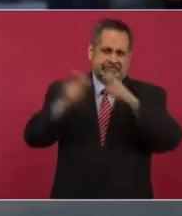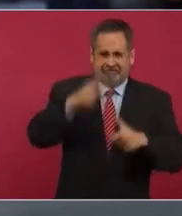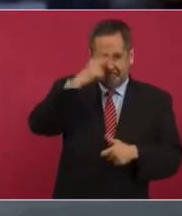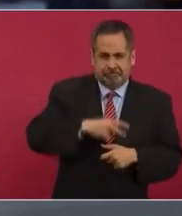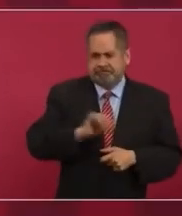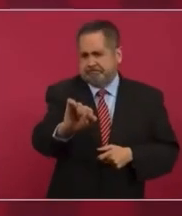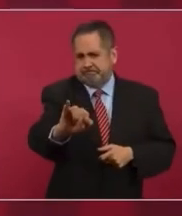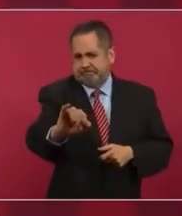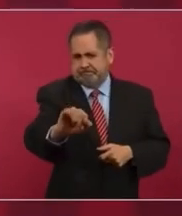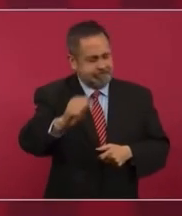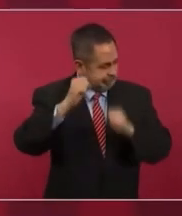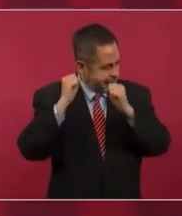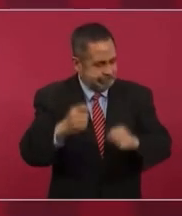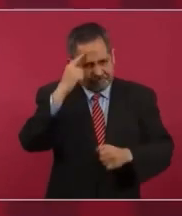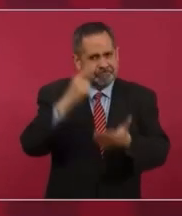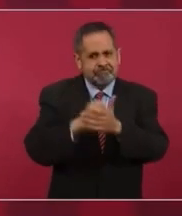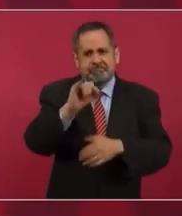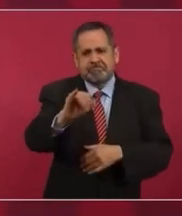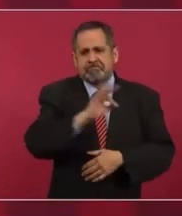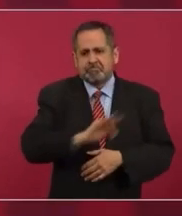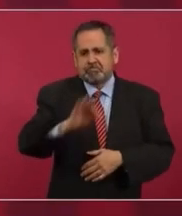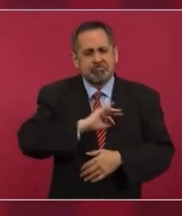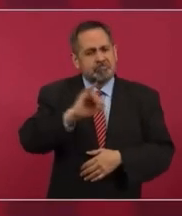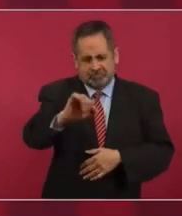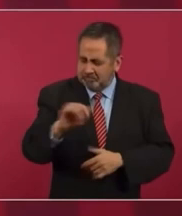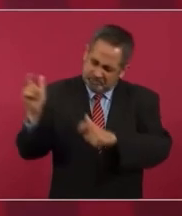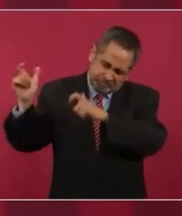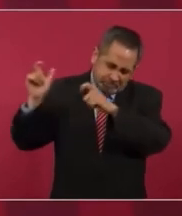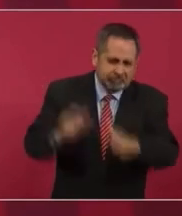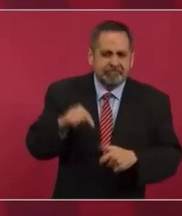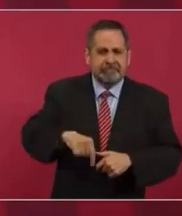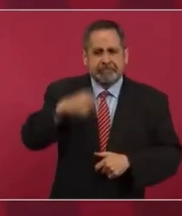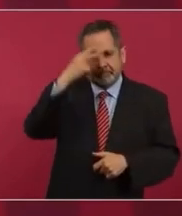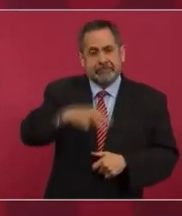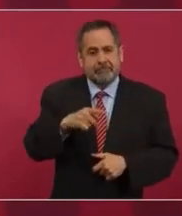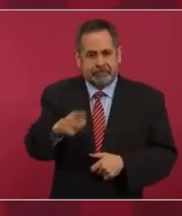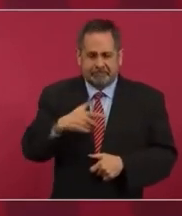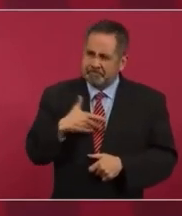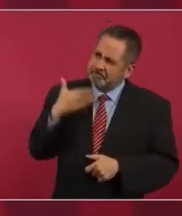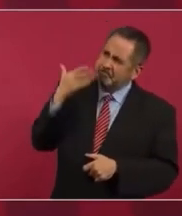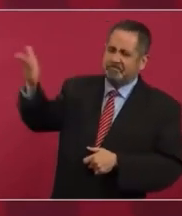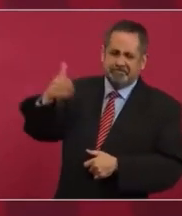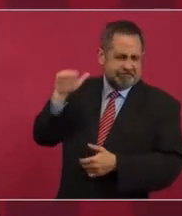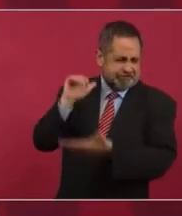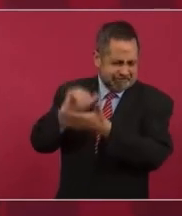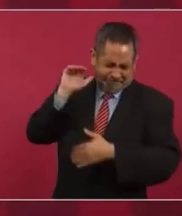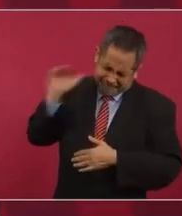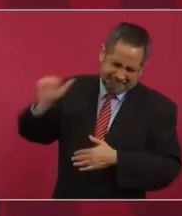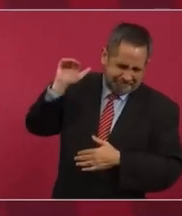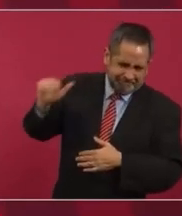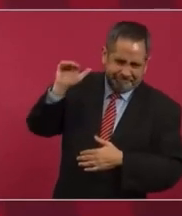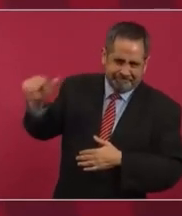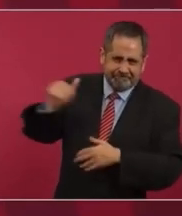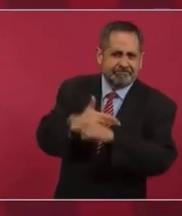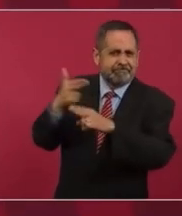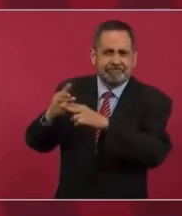Sí, sí, no lo descarto. Y debe de ser una demanda permanente